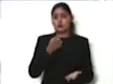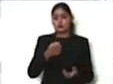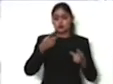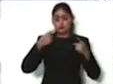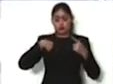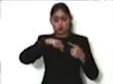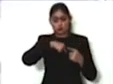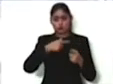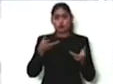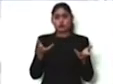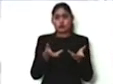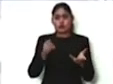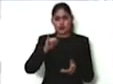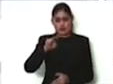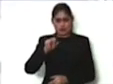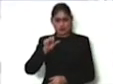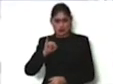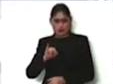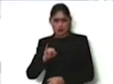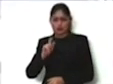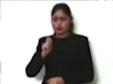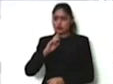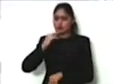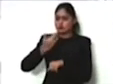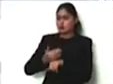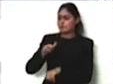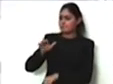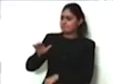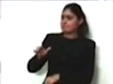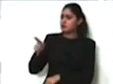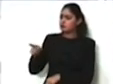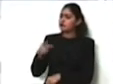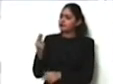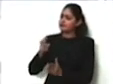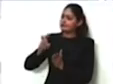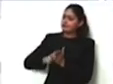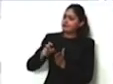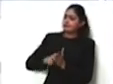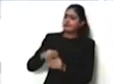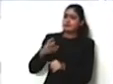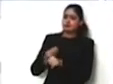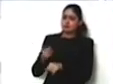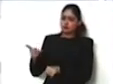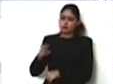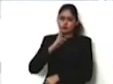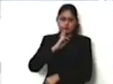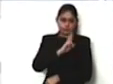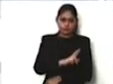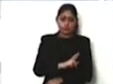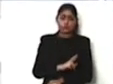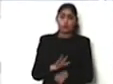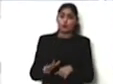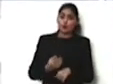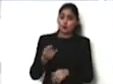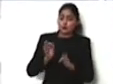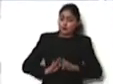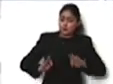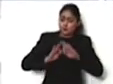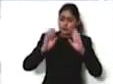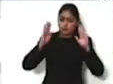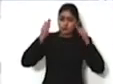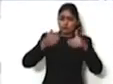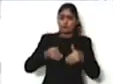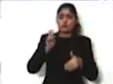dependencia corrija rectifique porque lo que importa es sobre todo